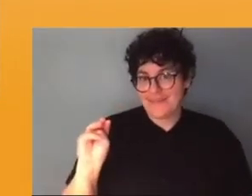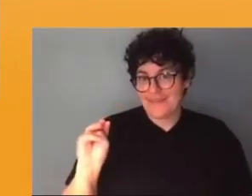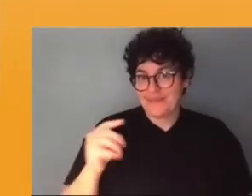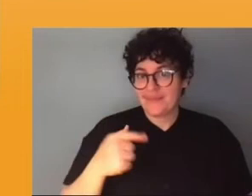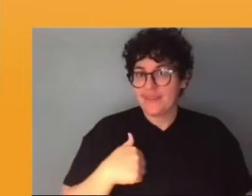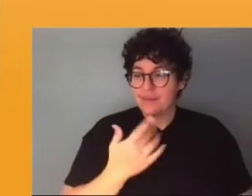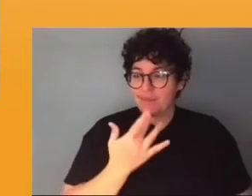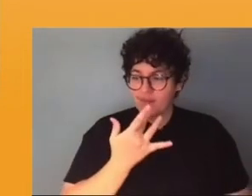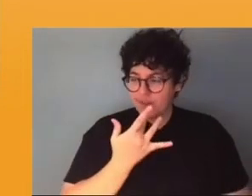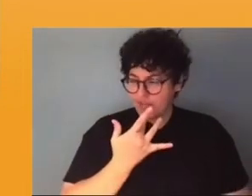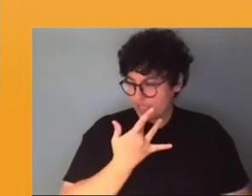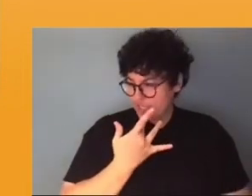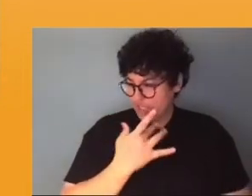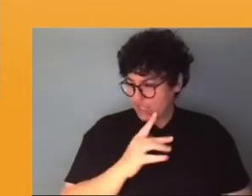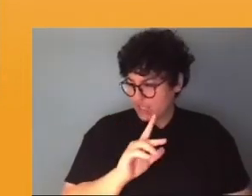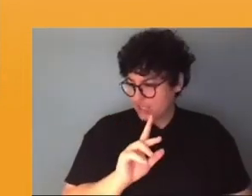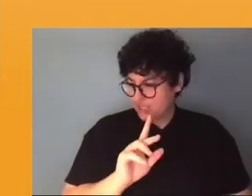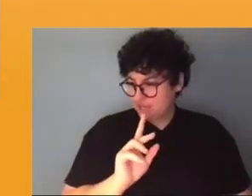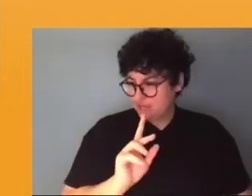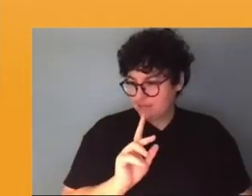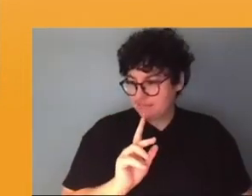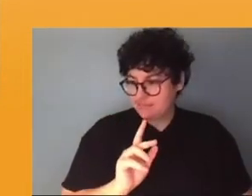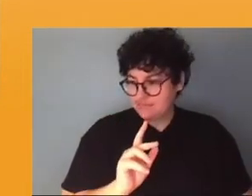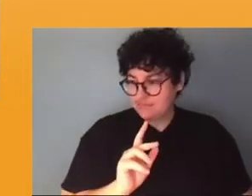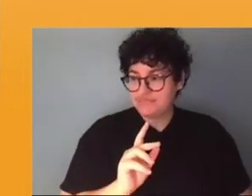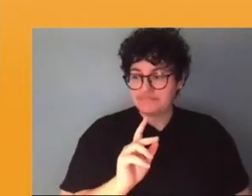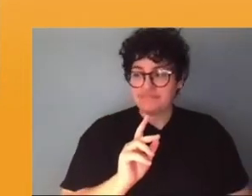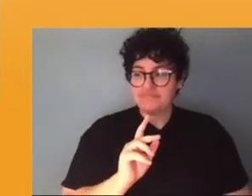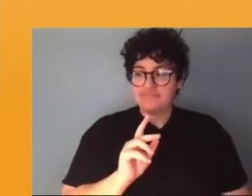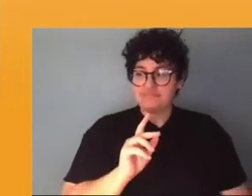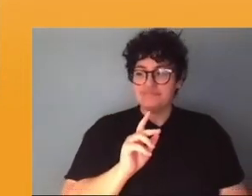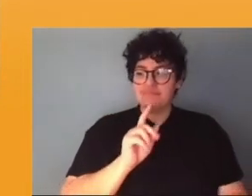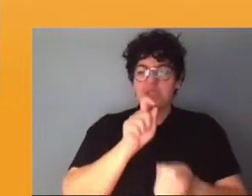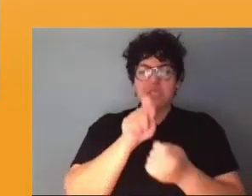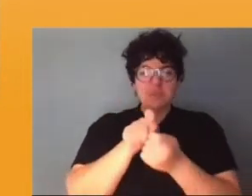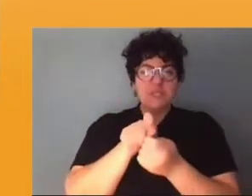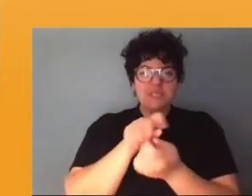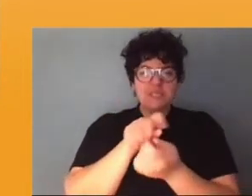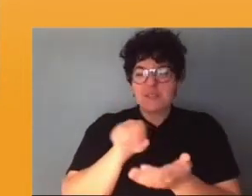de, porque es tan preciso y tan técnico.